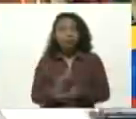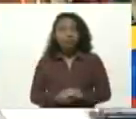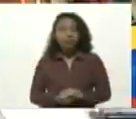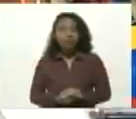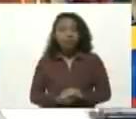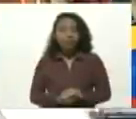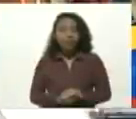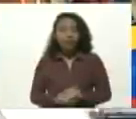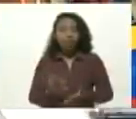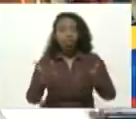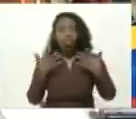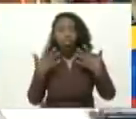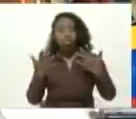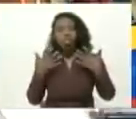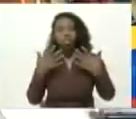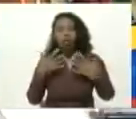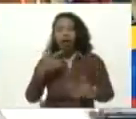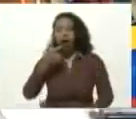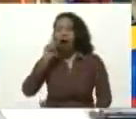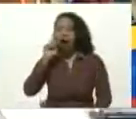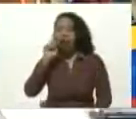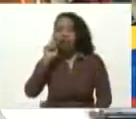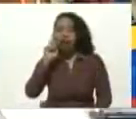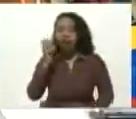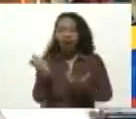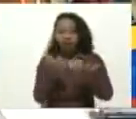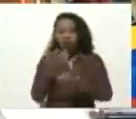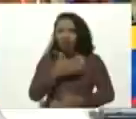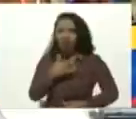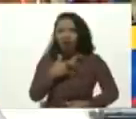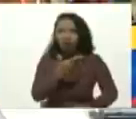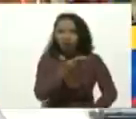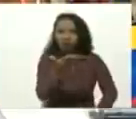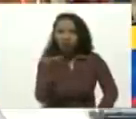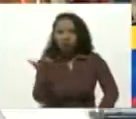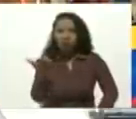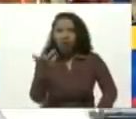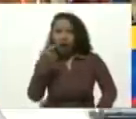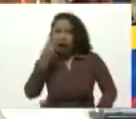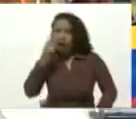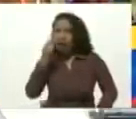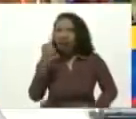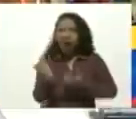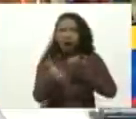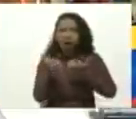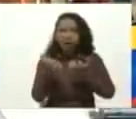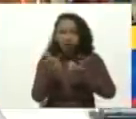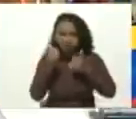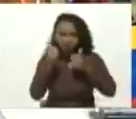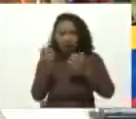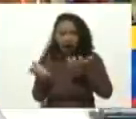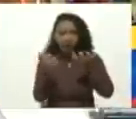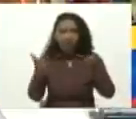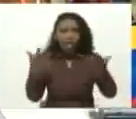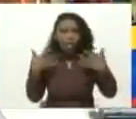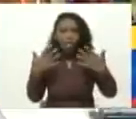Para el calor, un café caliente, ¿verdad? ¿Quieren? Cafecito caliente, bien caliente para el